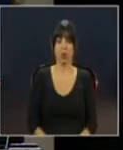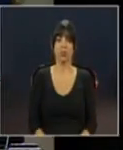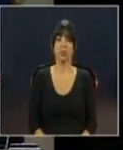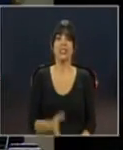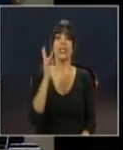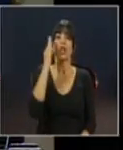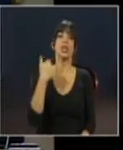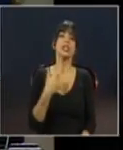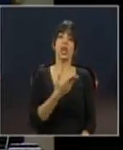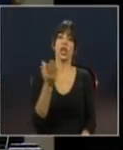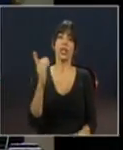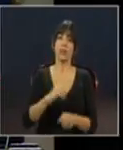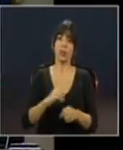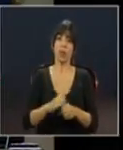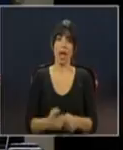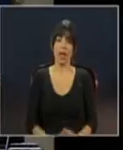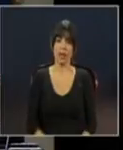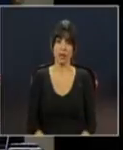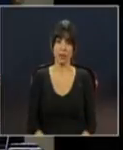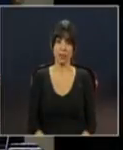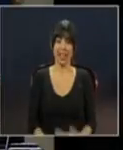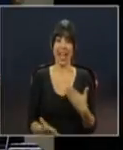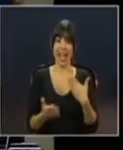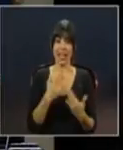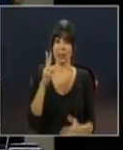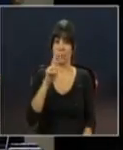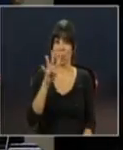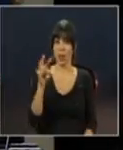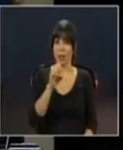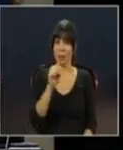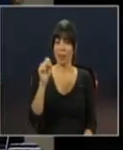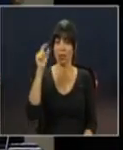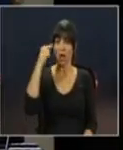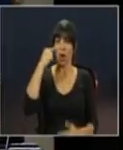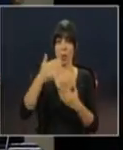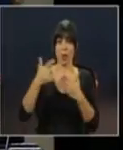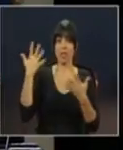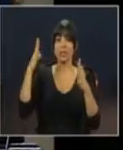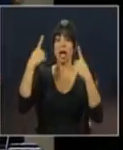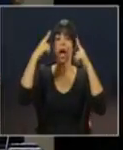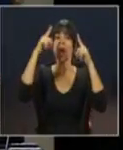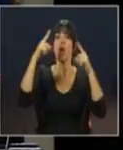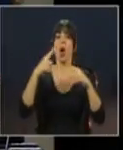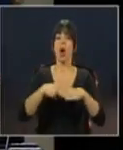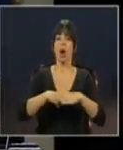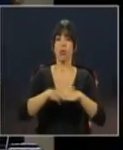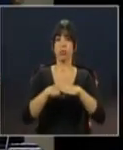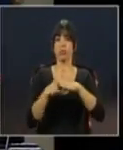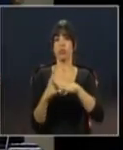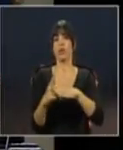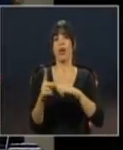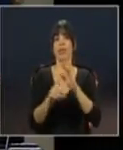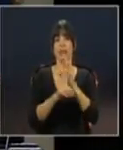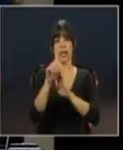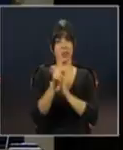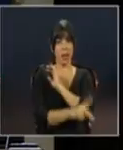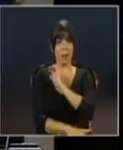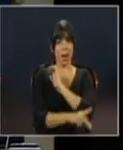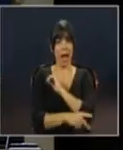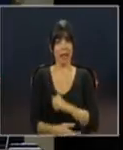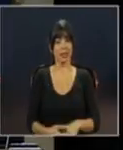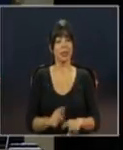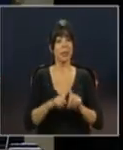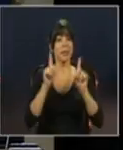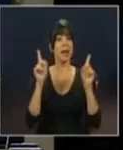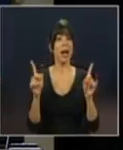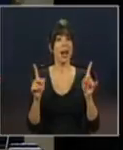Señoras y señores diputados, en casi 24 meses de gobierno hemos logrado mover la aguja del desarrollo del país. Sin